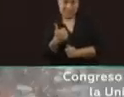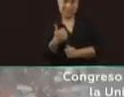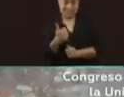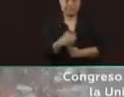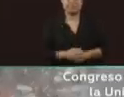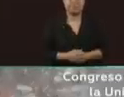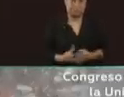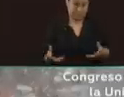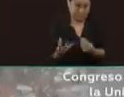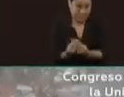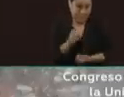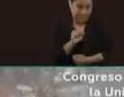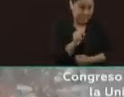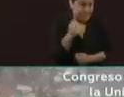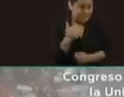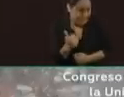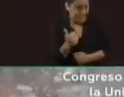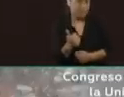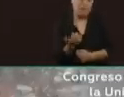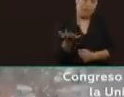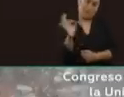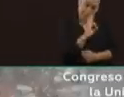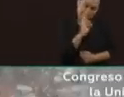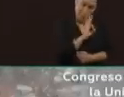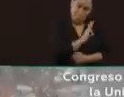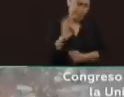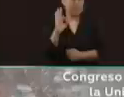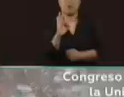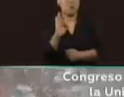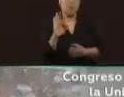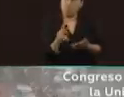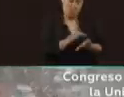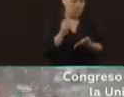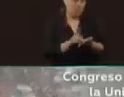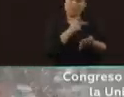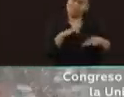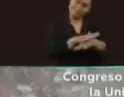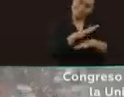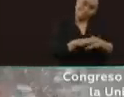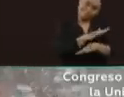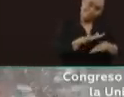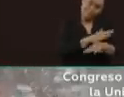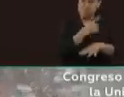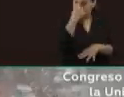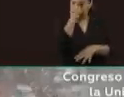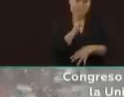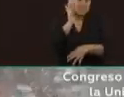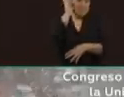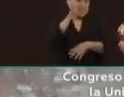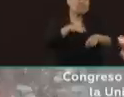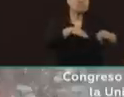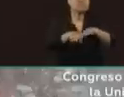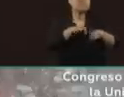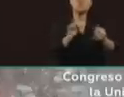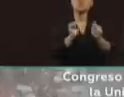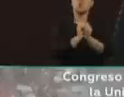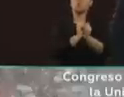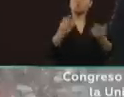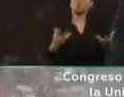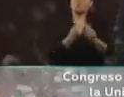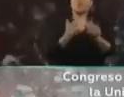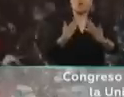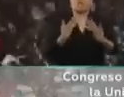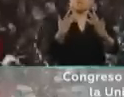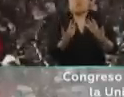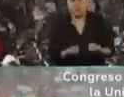y con ella la posibilidad de rectificar el camino hacia un horizonte de entendimientos,